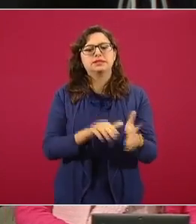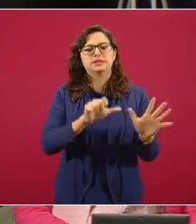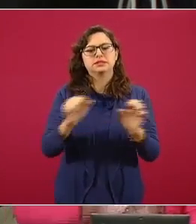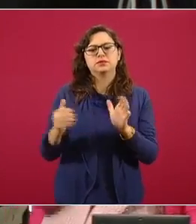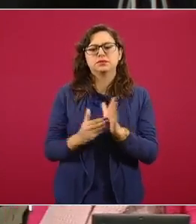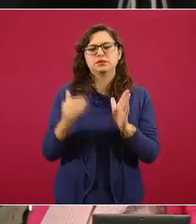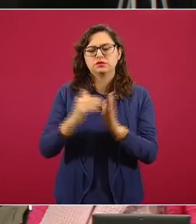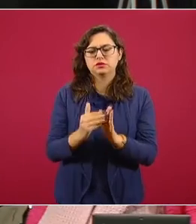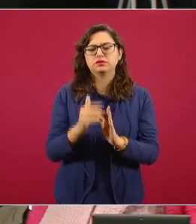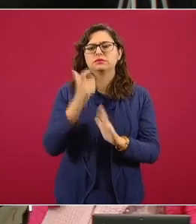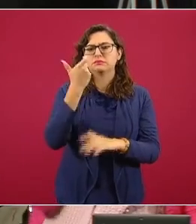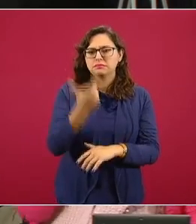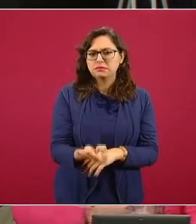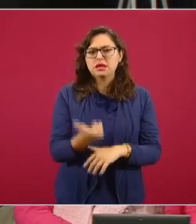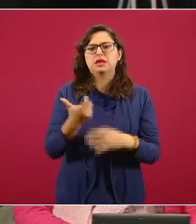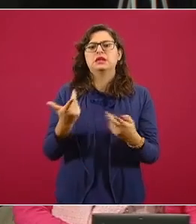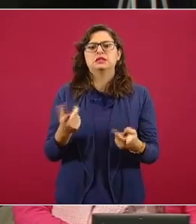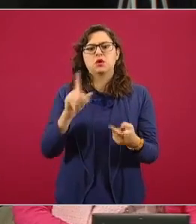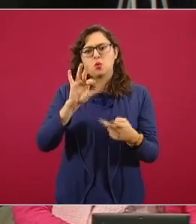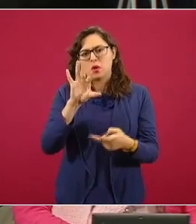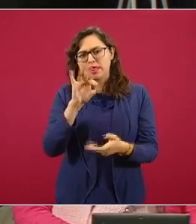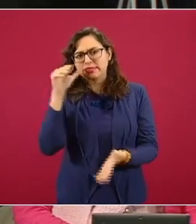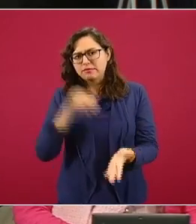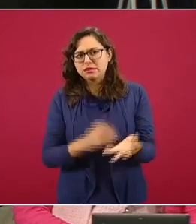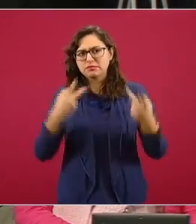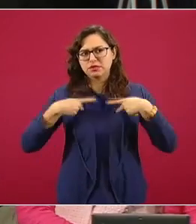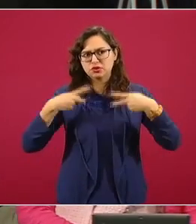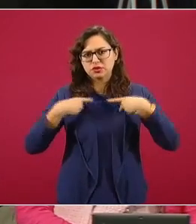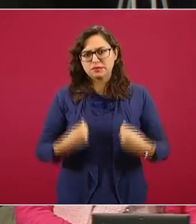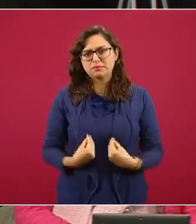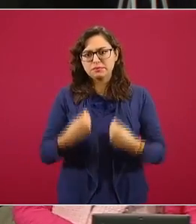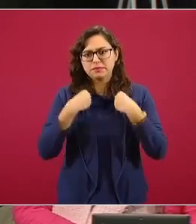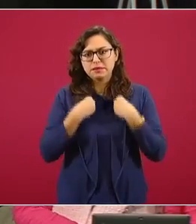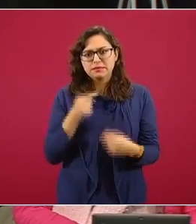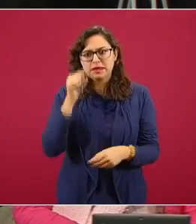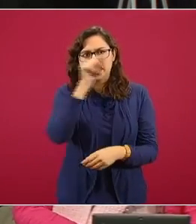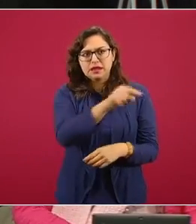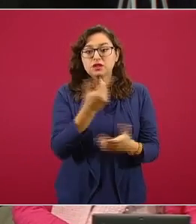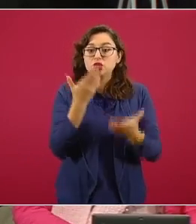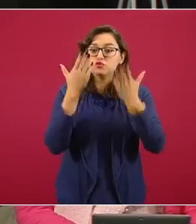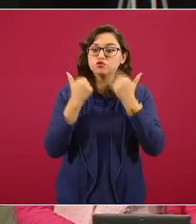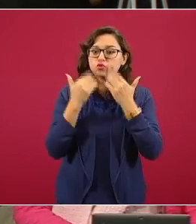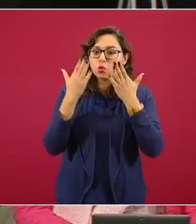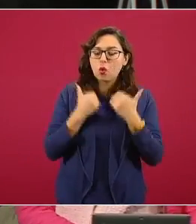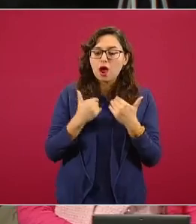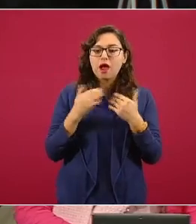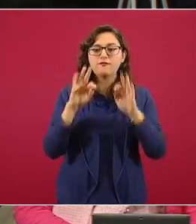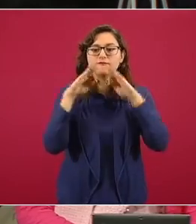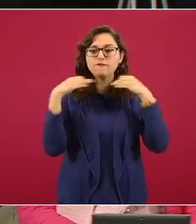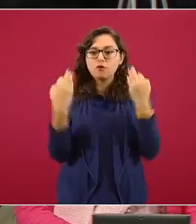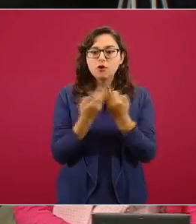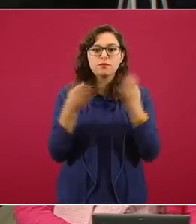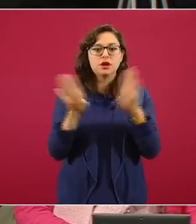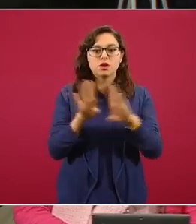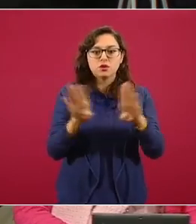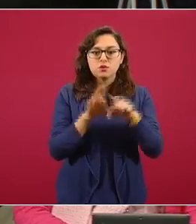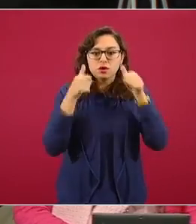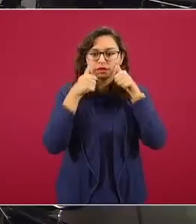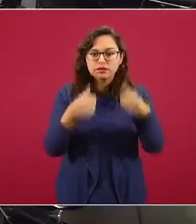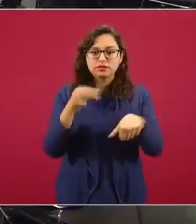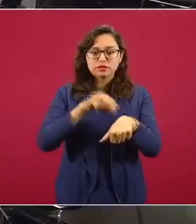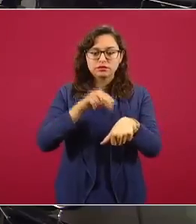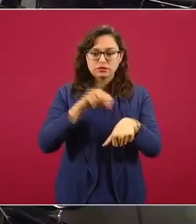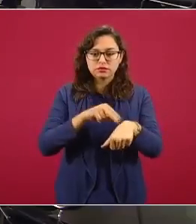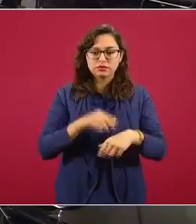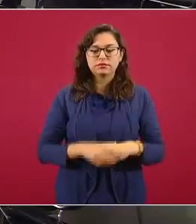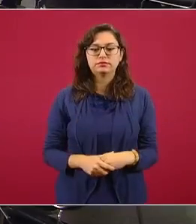que 40,000 personas digamos se atienden ahí y no tienen, pues válgame, pues la capacidad o la posibilidad de atender las emergencias médicas que suceden por